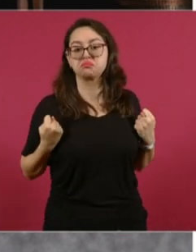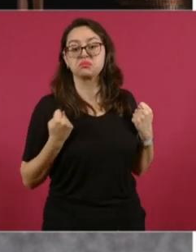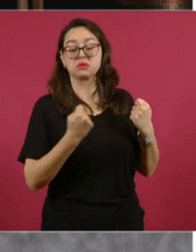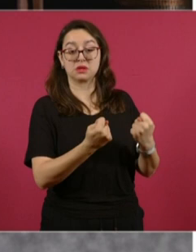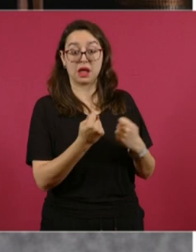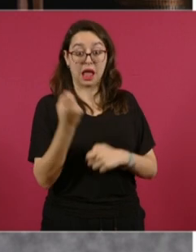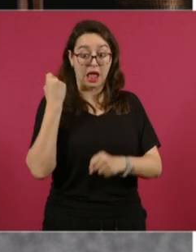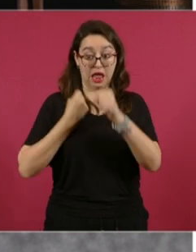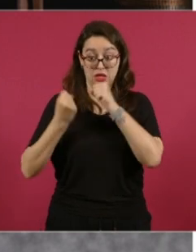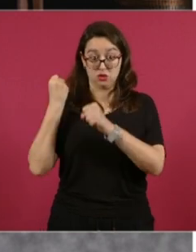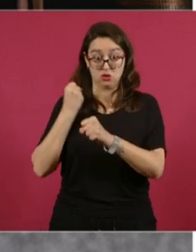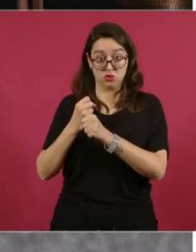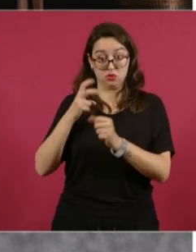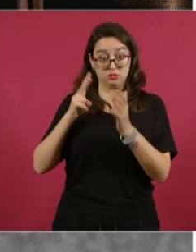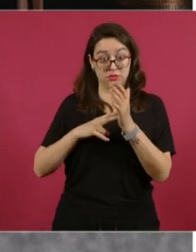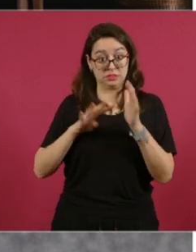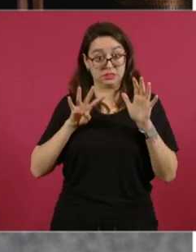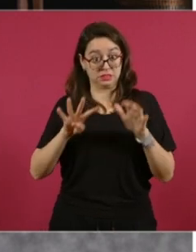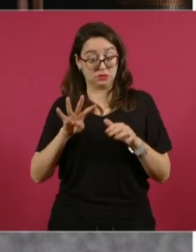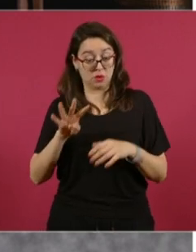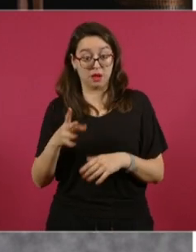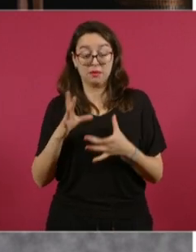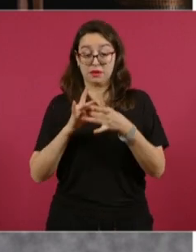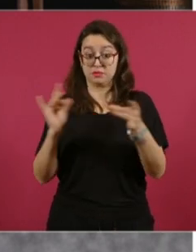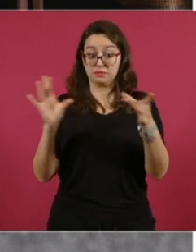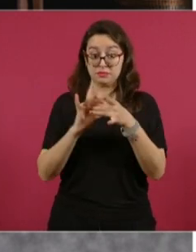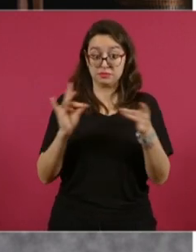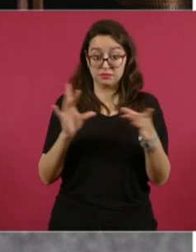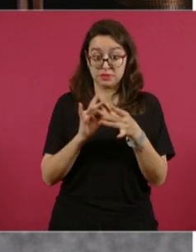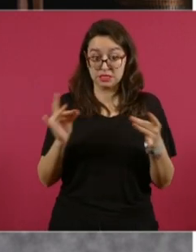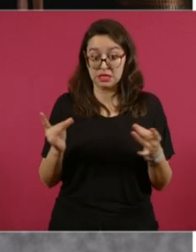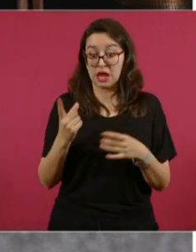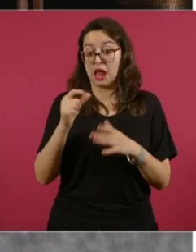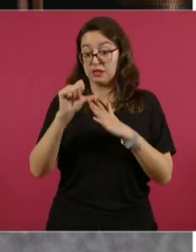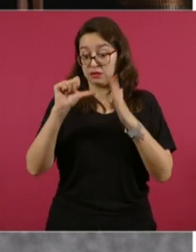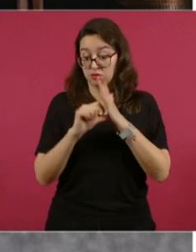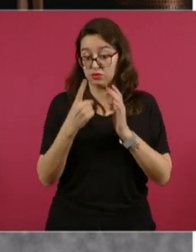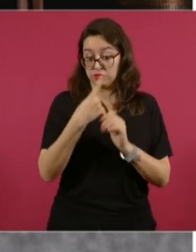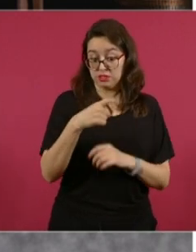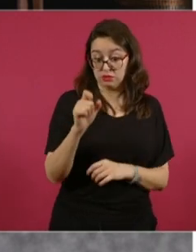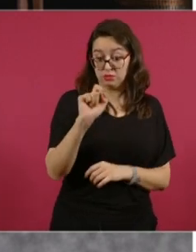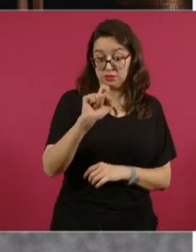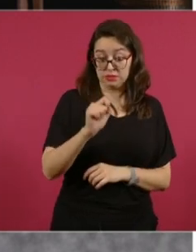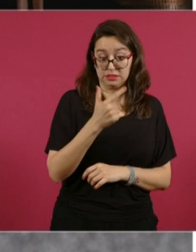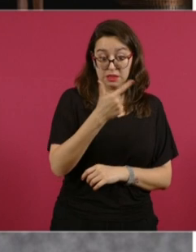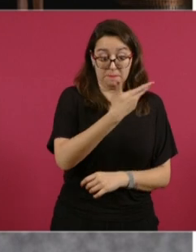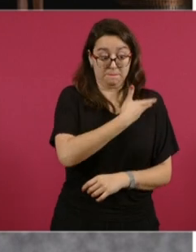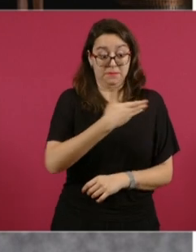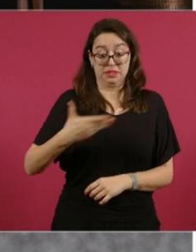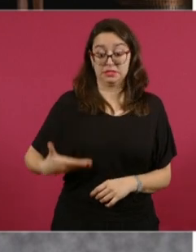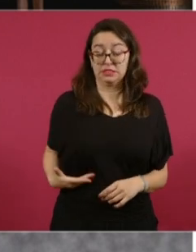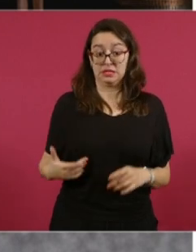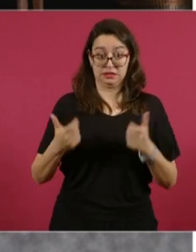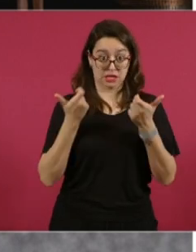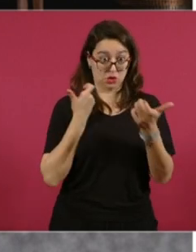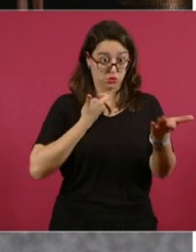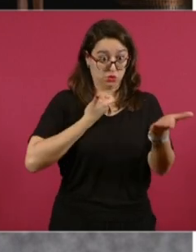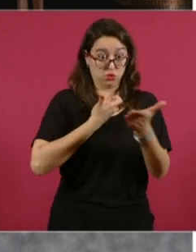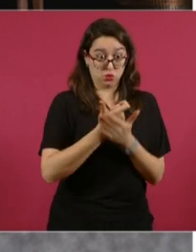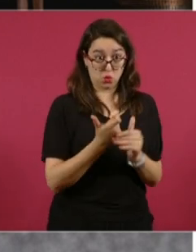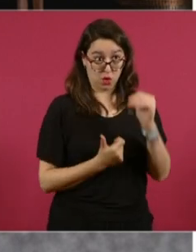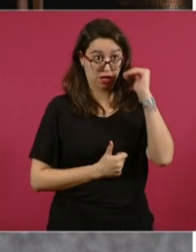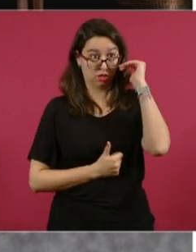127 constitucional establece que ningún funcionario público puede ganar más que el presidente. Pero en los hechos